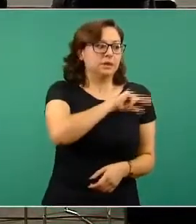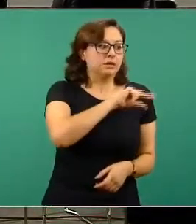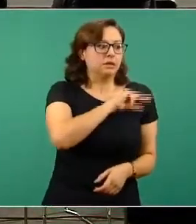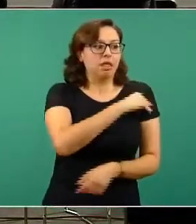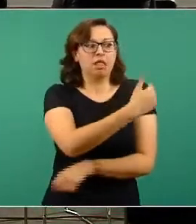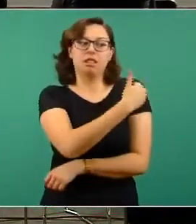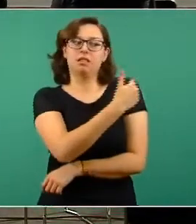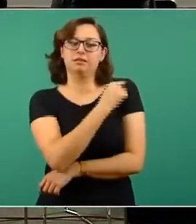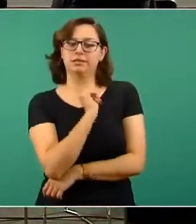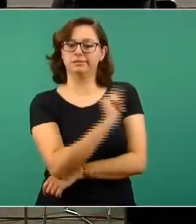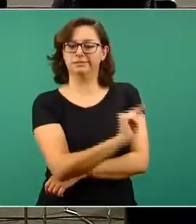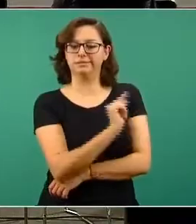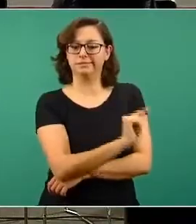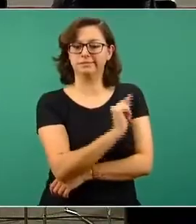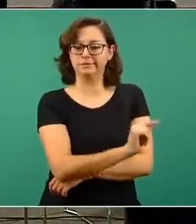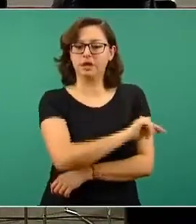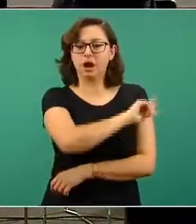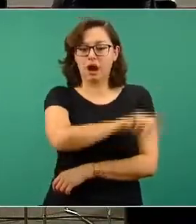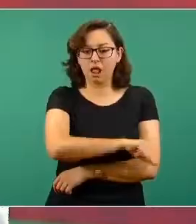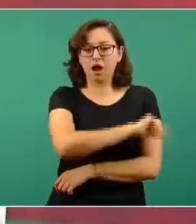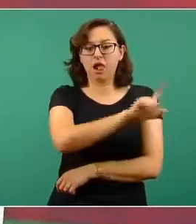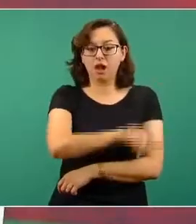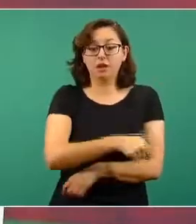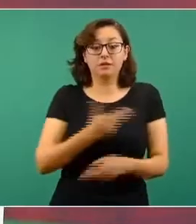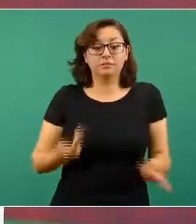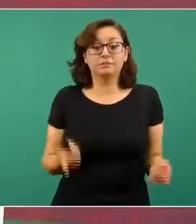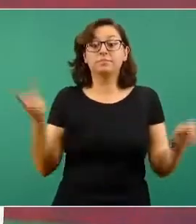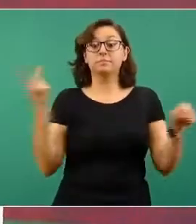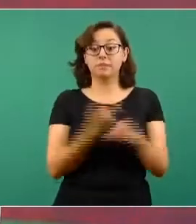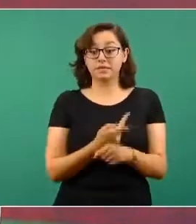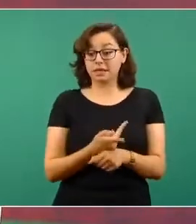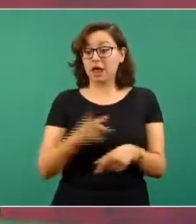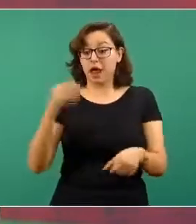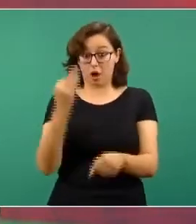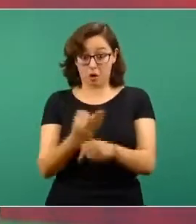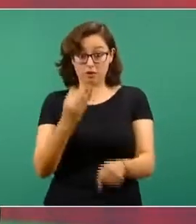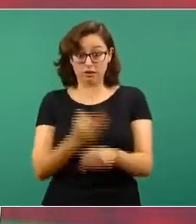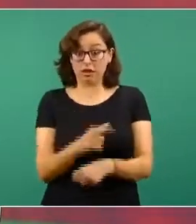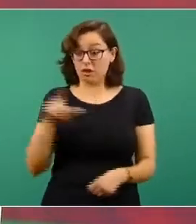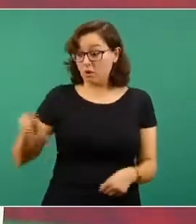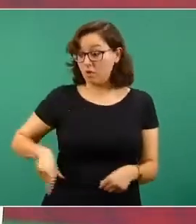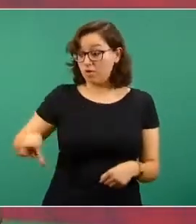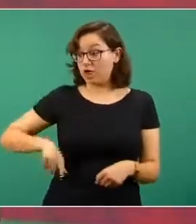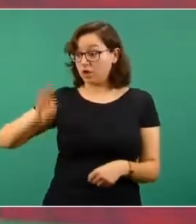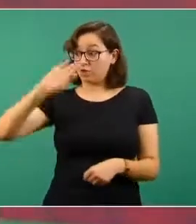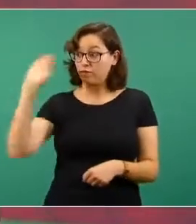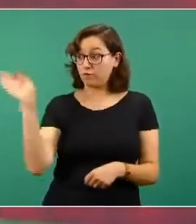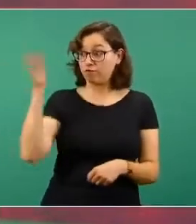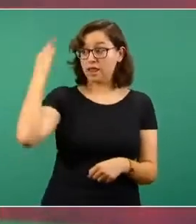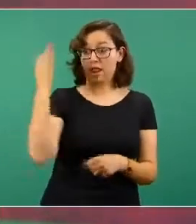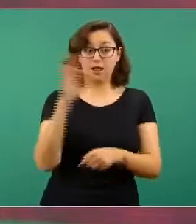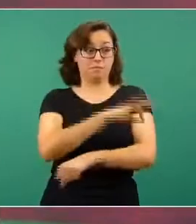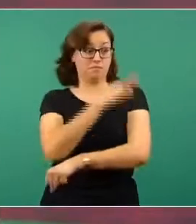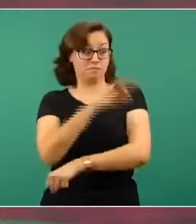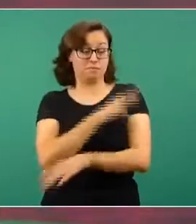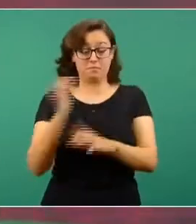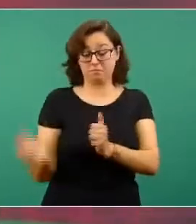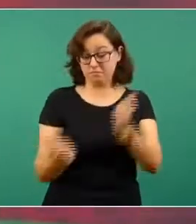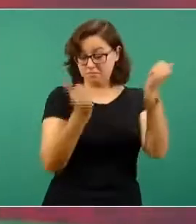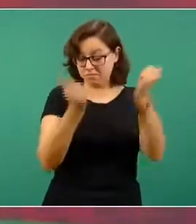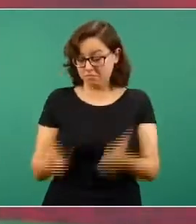que esté en este momento en el país que no forme parte de la Estrategia Nacional de Vacunación y que no haya pasado por las